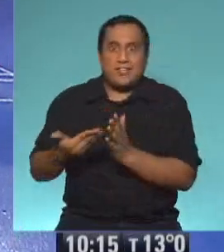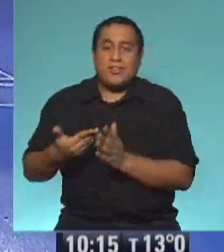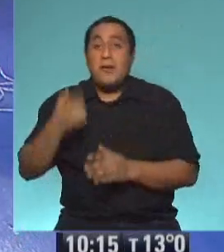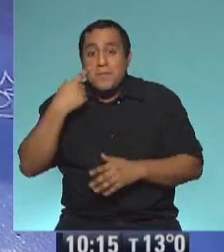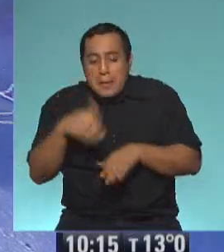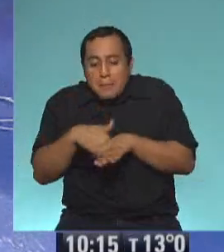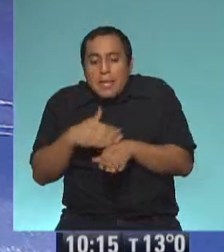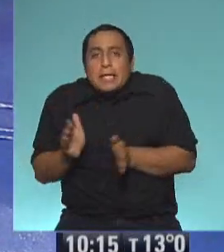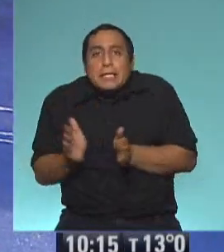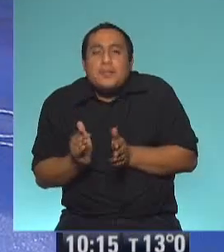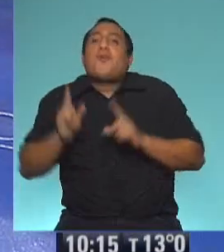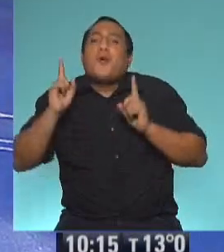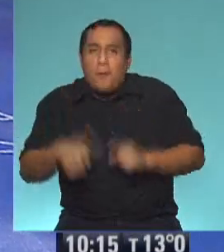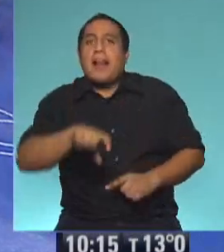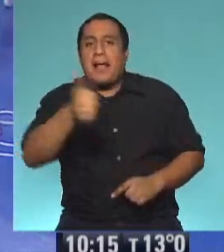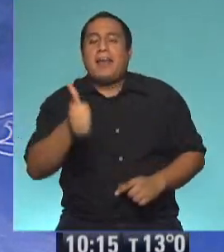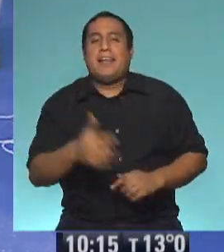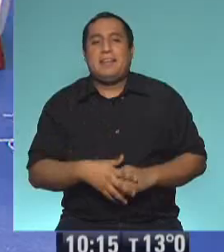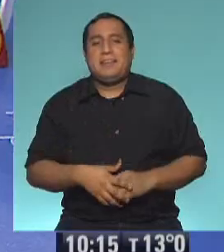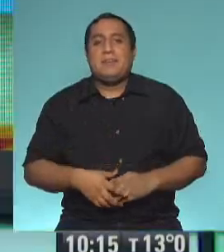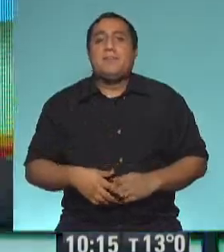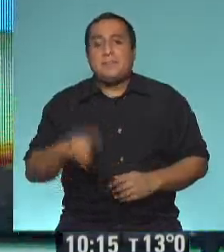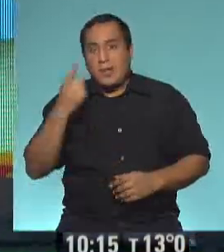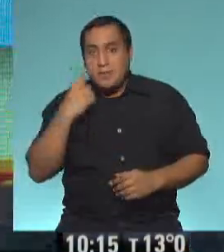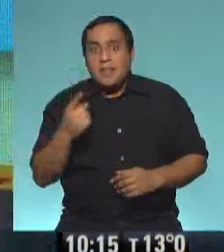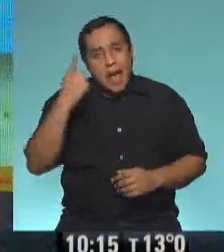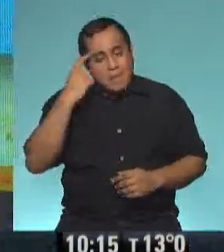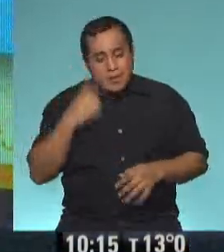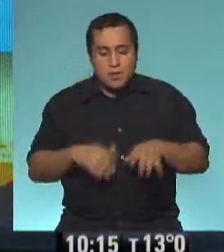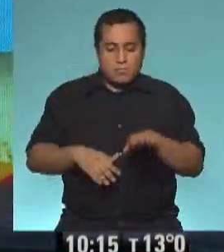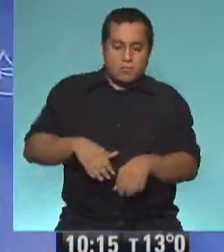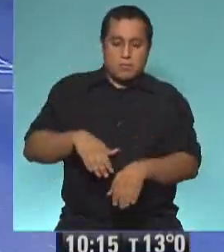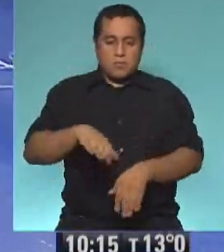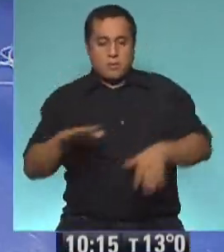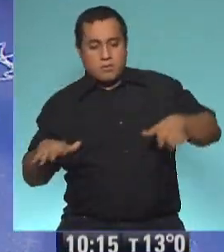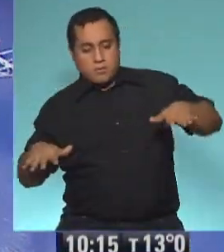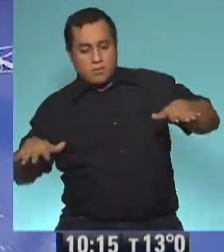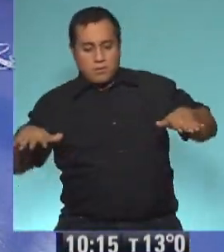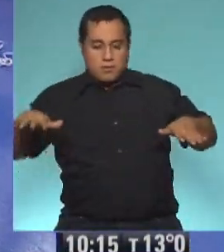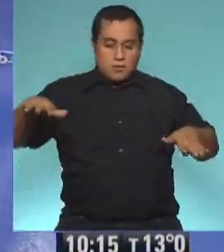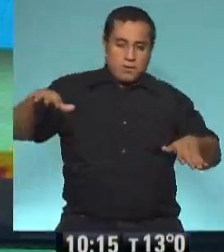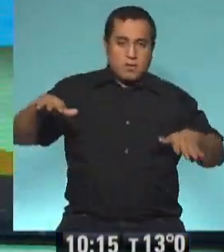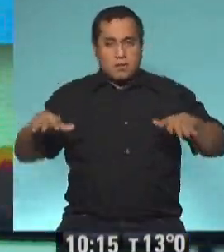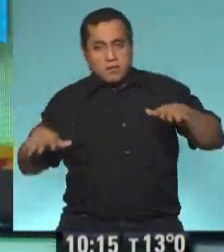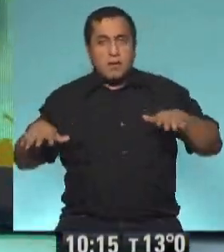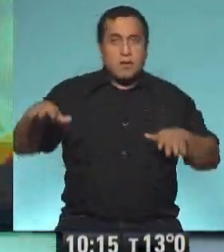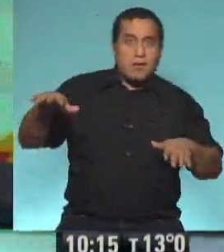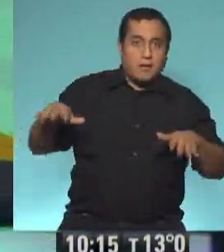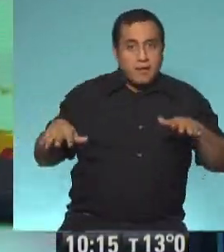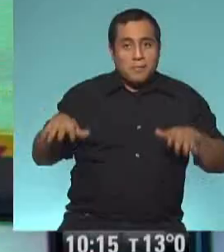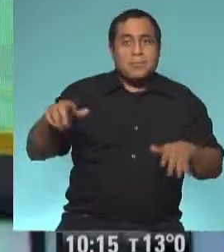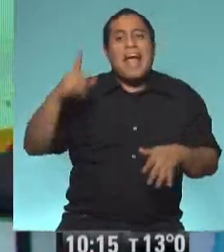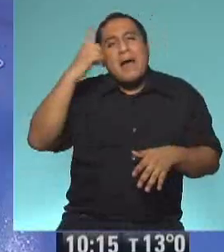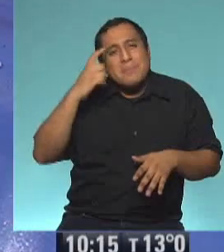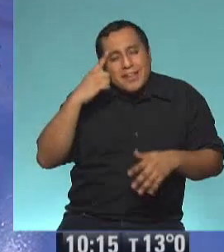al pan y queso. Buenísimo, sí, es que con el pan y queso ya aprendimos cómo hacer equilibrismo por una soga. Claro, estás haciendo equilibrio y estás aprendiendo